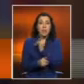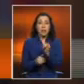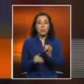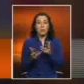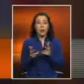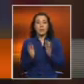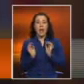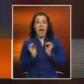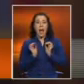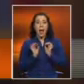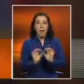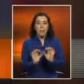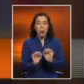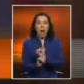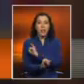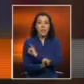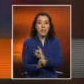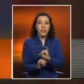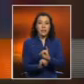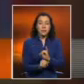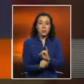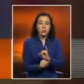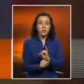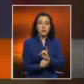empujones, después empezaron a